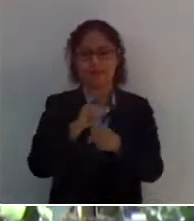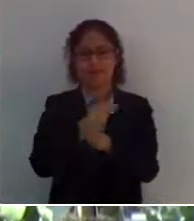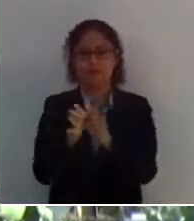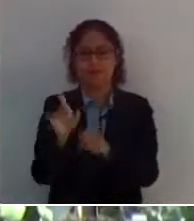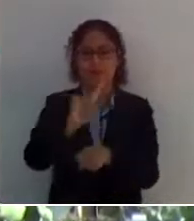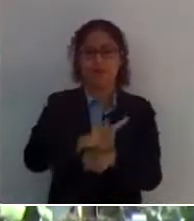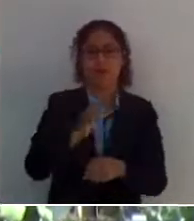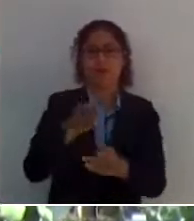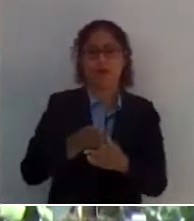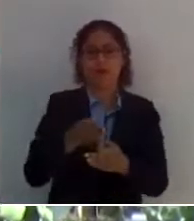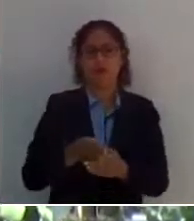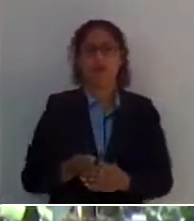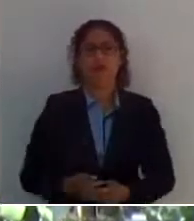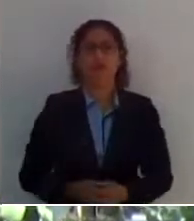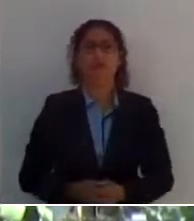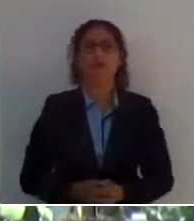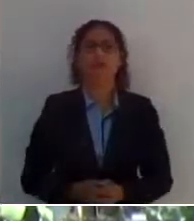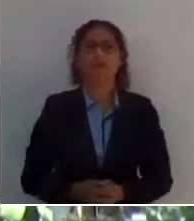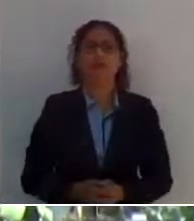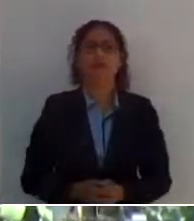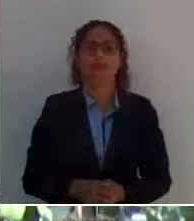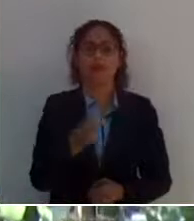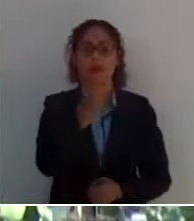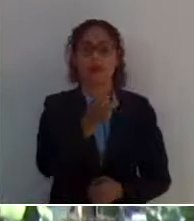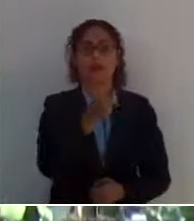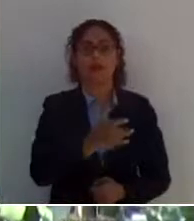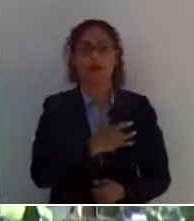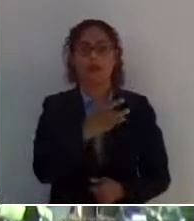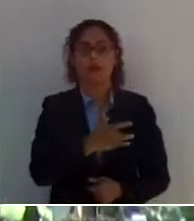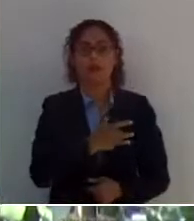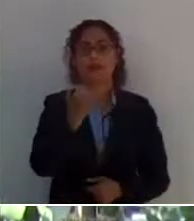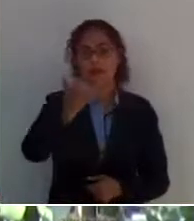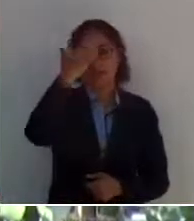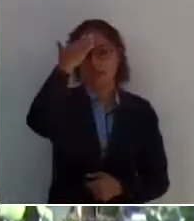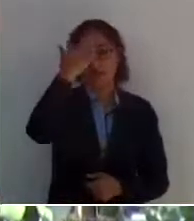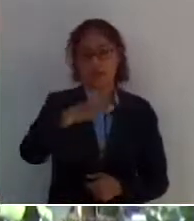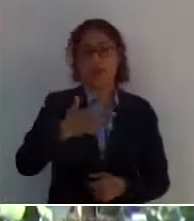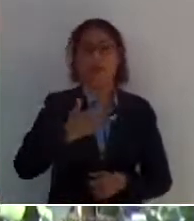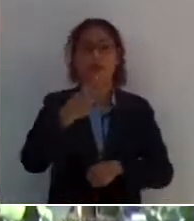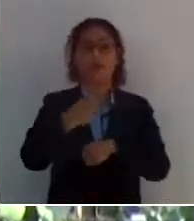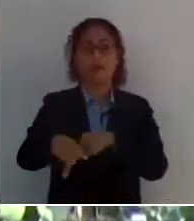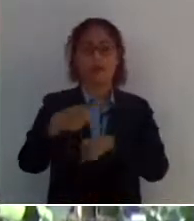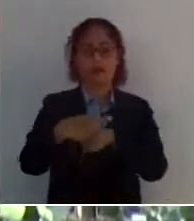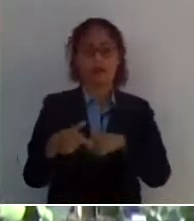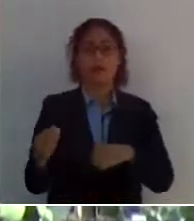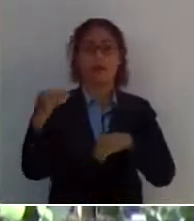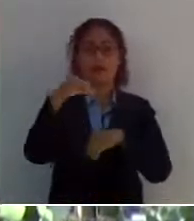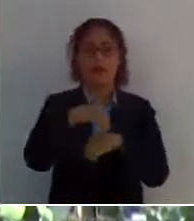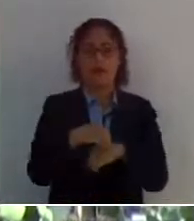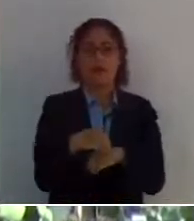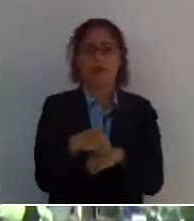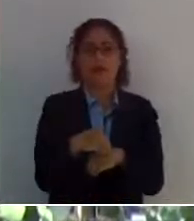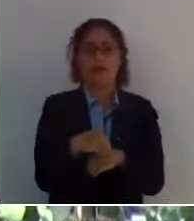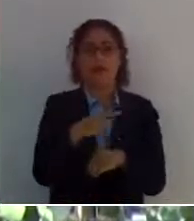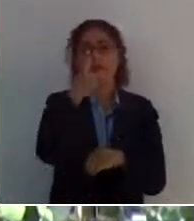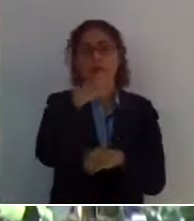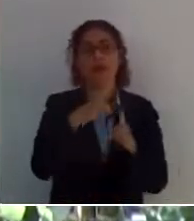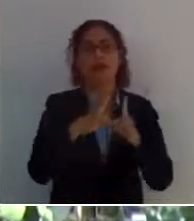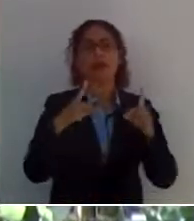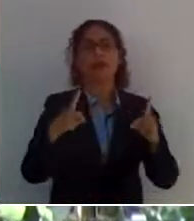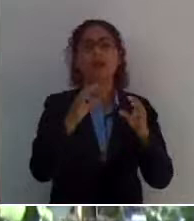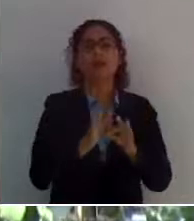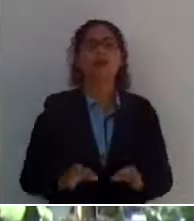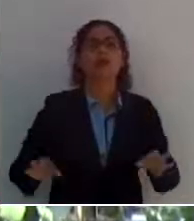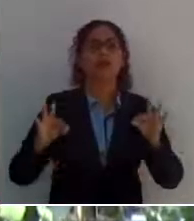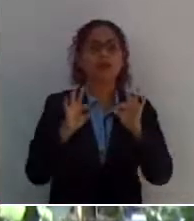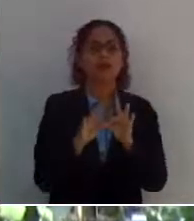vivimos. En este sentido, y sabiendo los riesgos que implica el desarrollo de estas